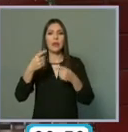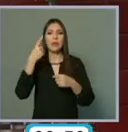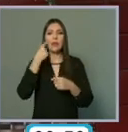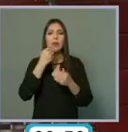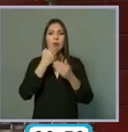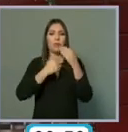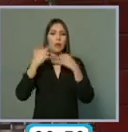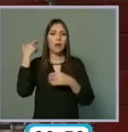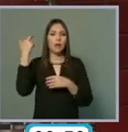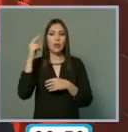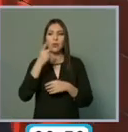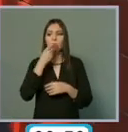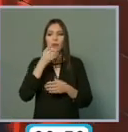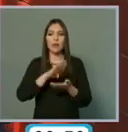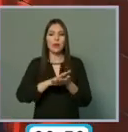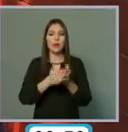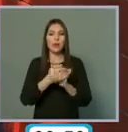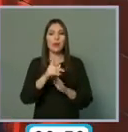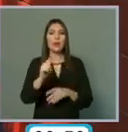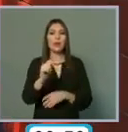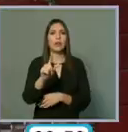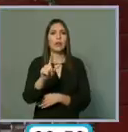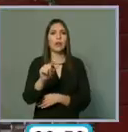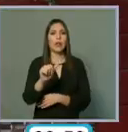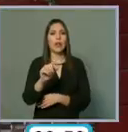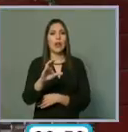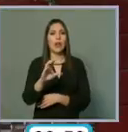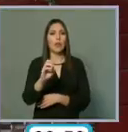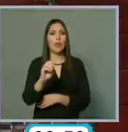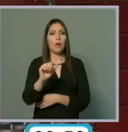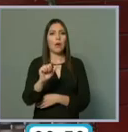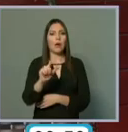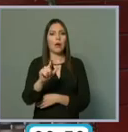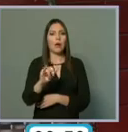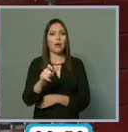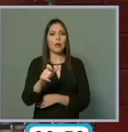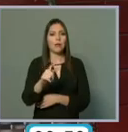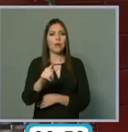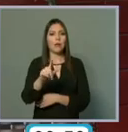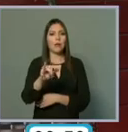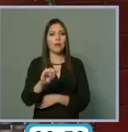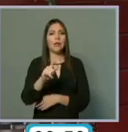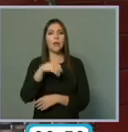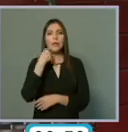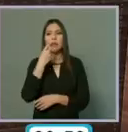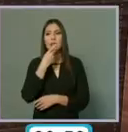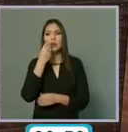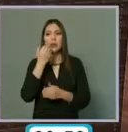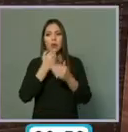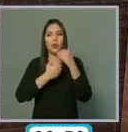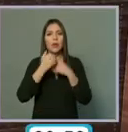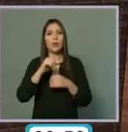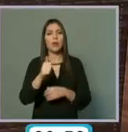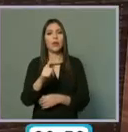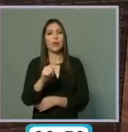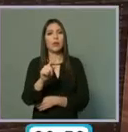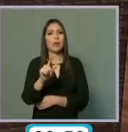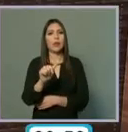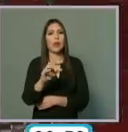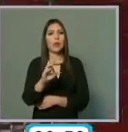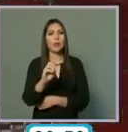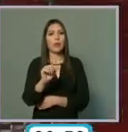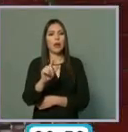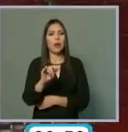enrollada ni No, nada. No me suena. Tlacualitzli, acción de comer o comida. Tlacalizpan, hora de comer